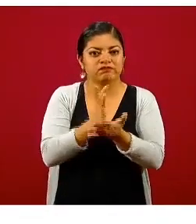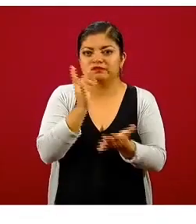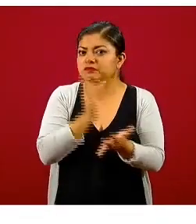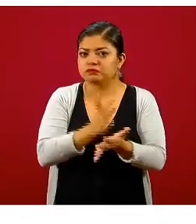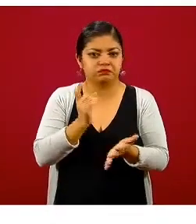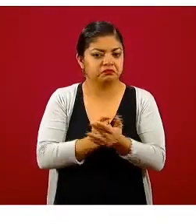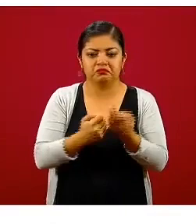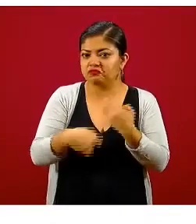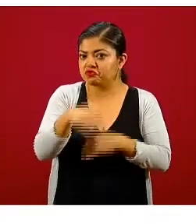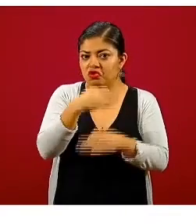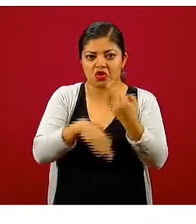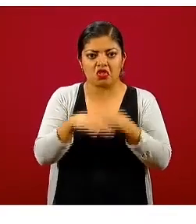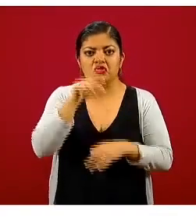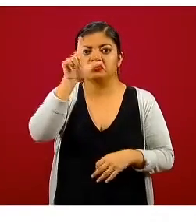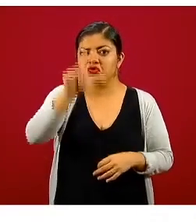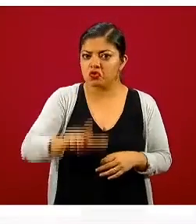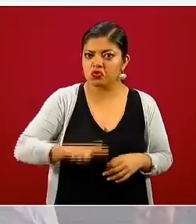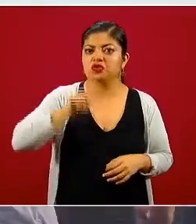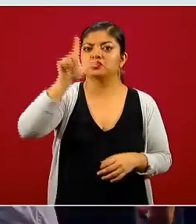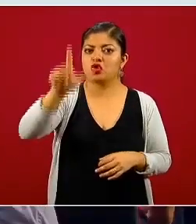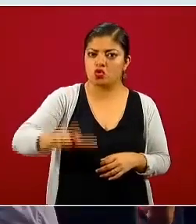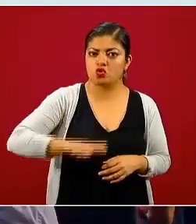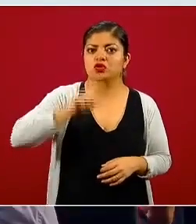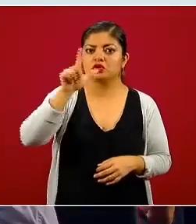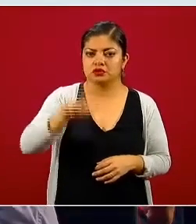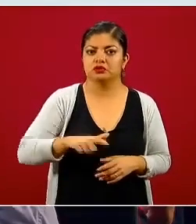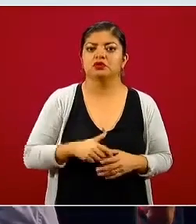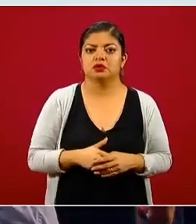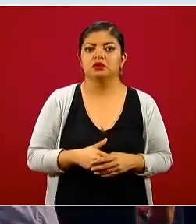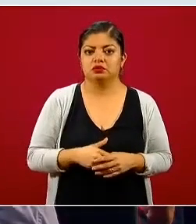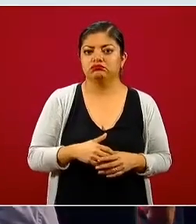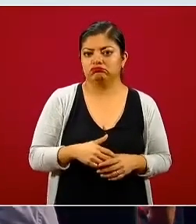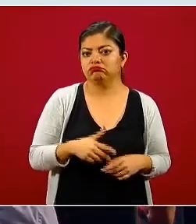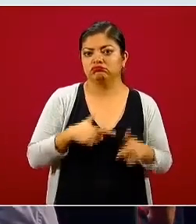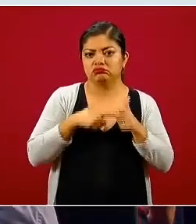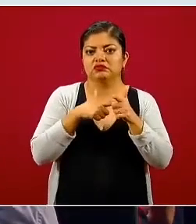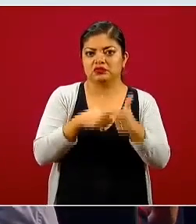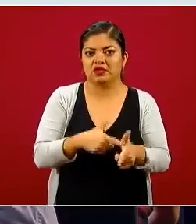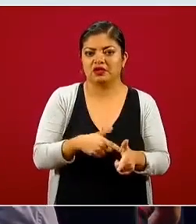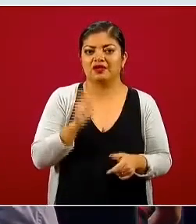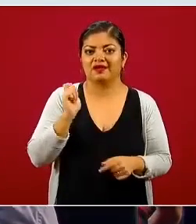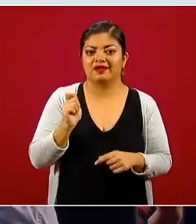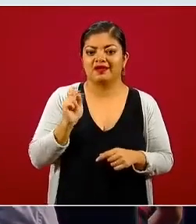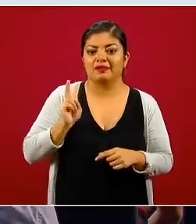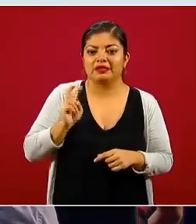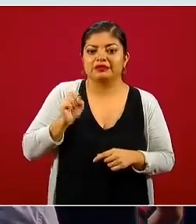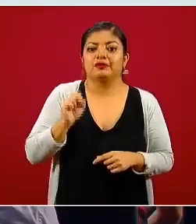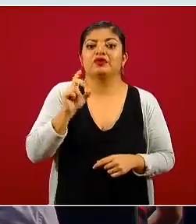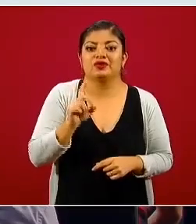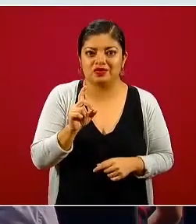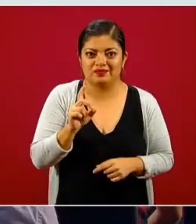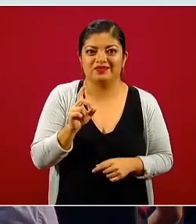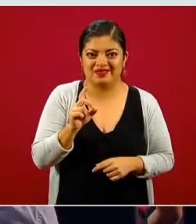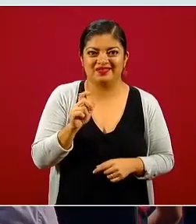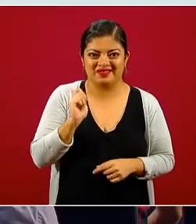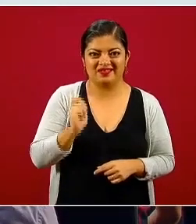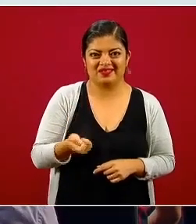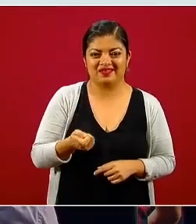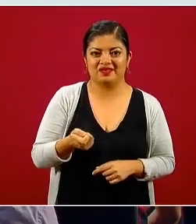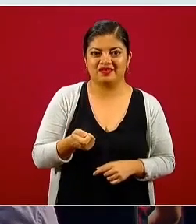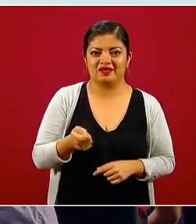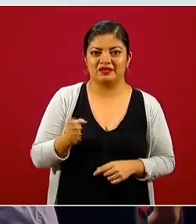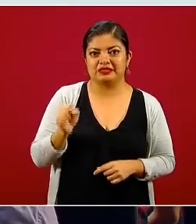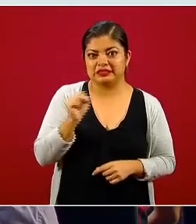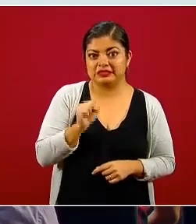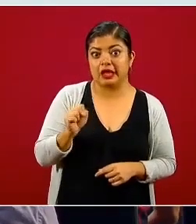en todos los lunes que siguen lógicamente de un fin de semana, en donde vemos cómo